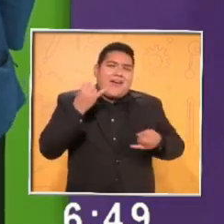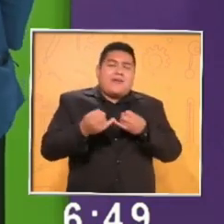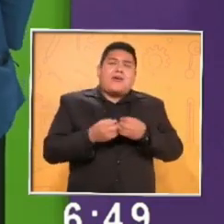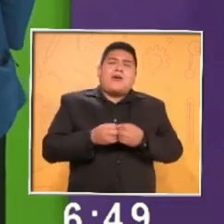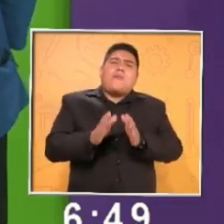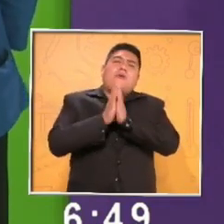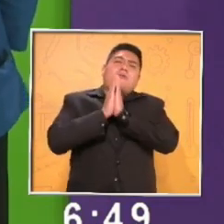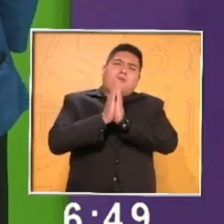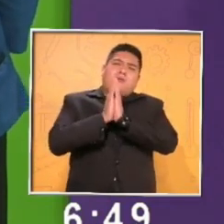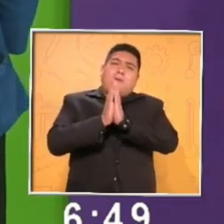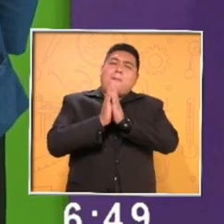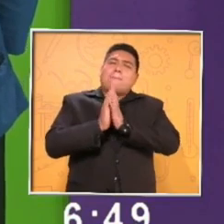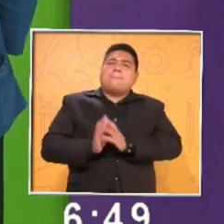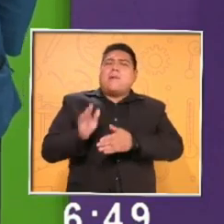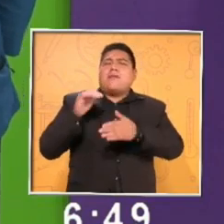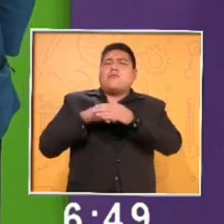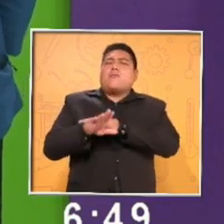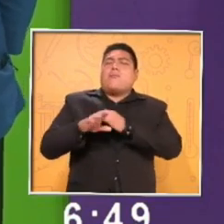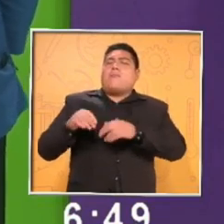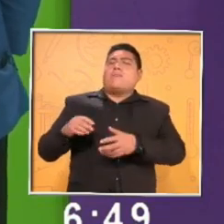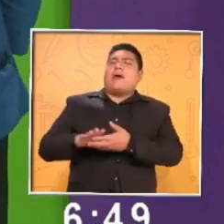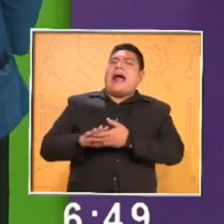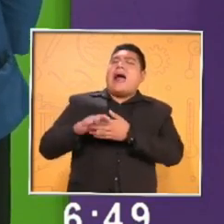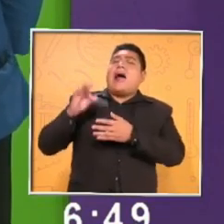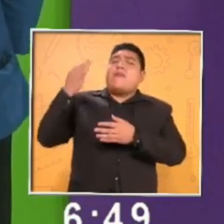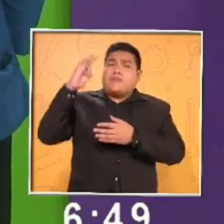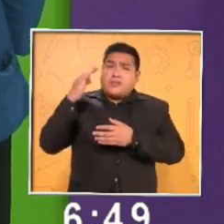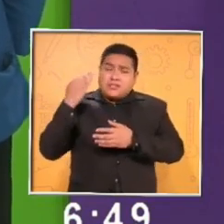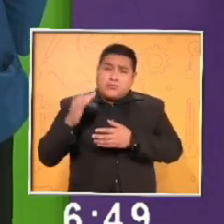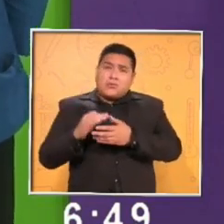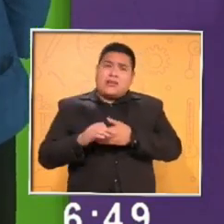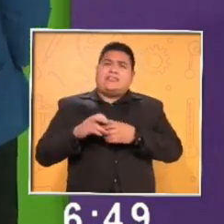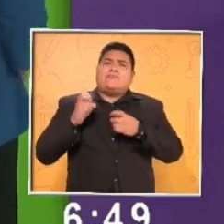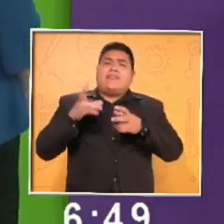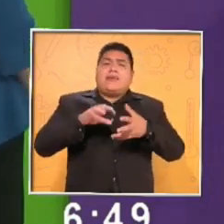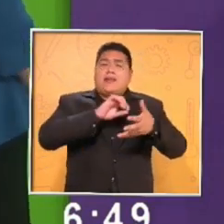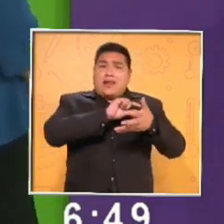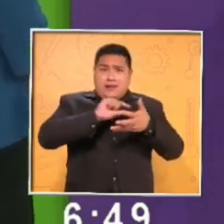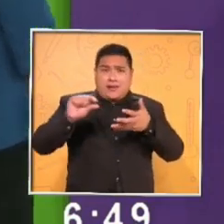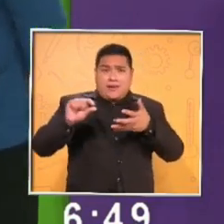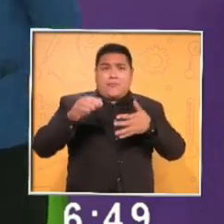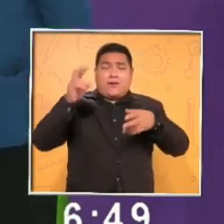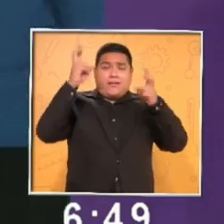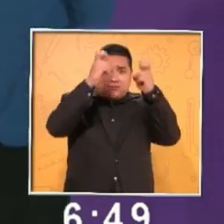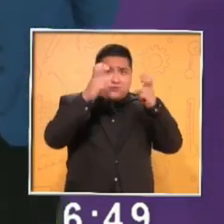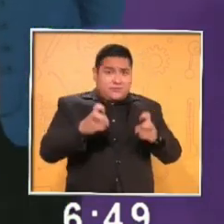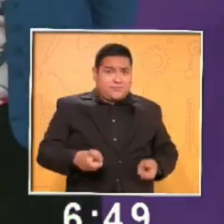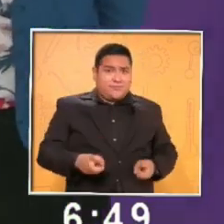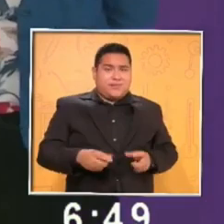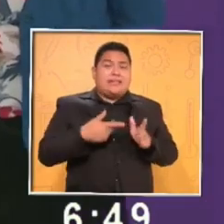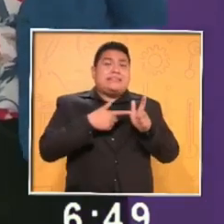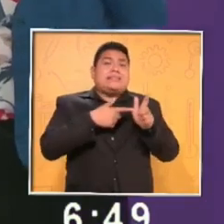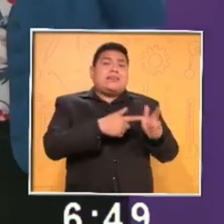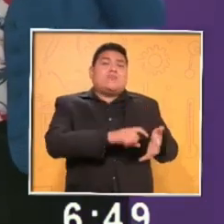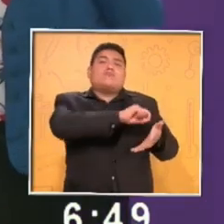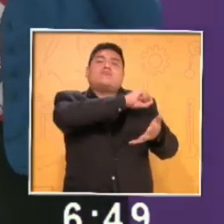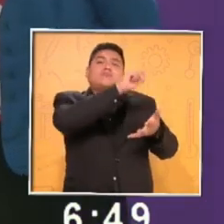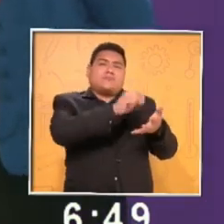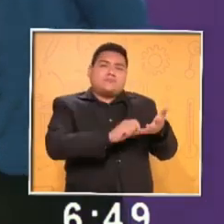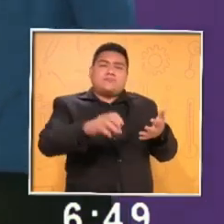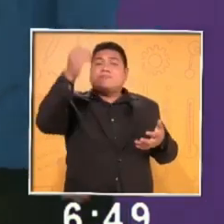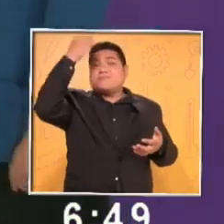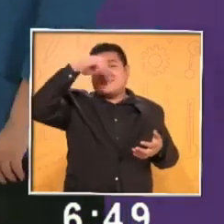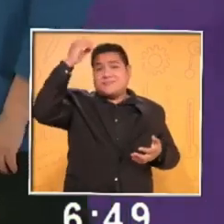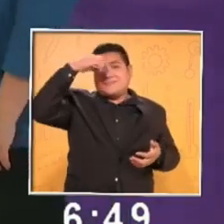por favor manden un inbox al canal y ellos les mandan el link para descargarlo. Vamos a continuar con la redacción del artículo de